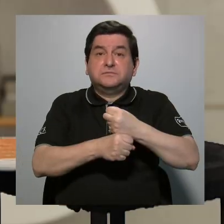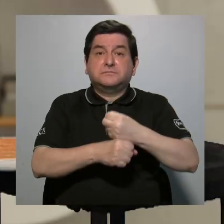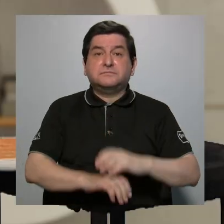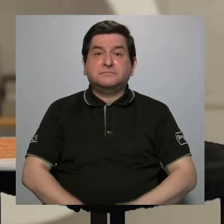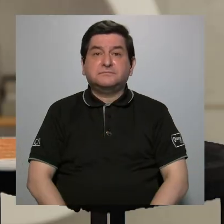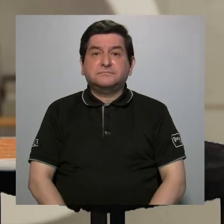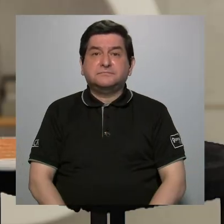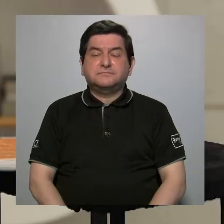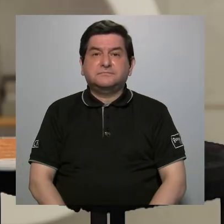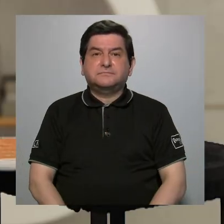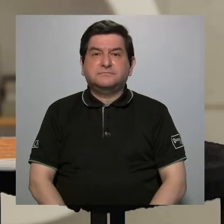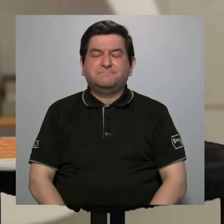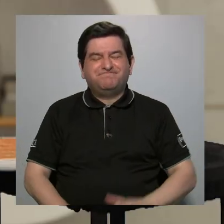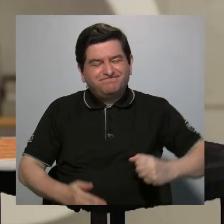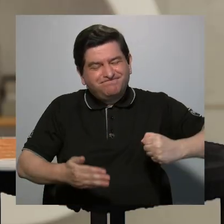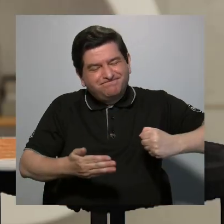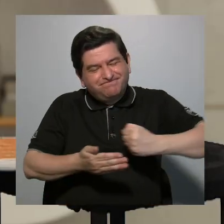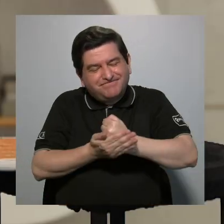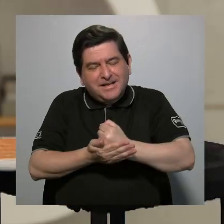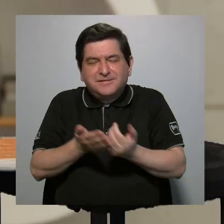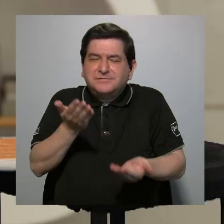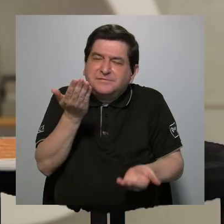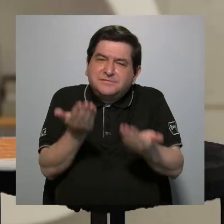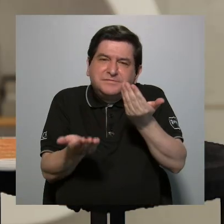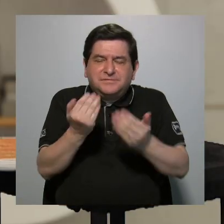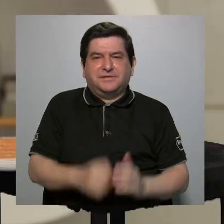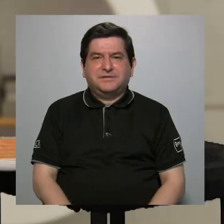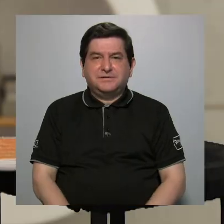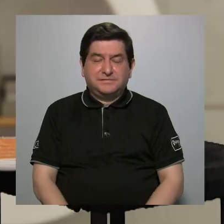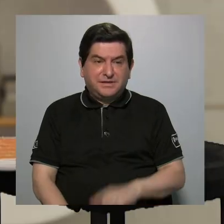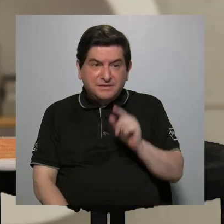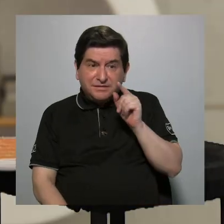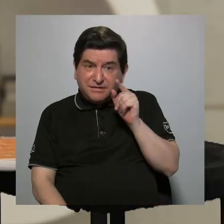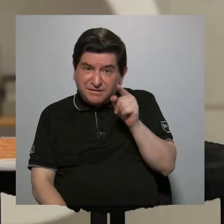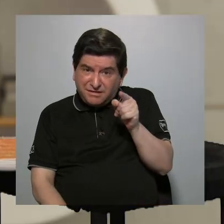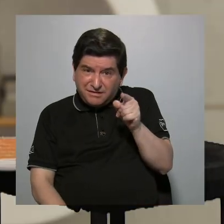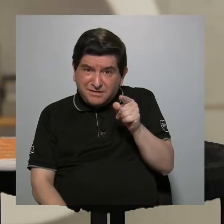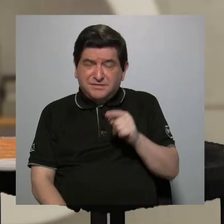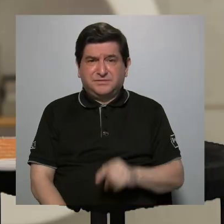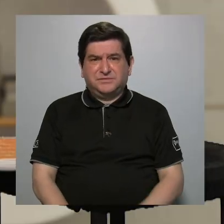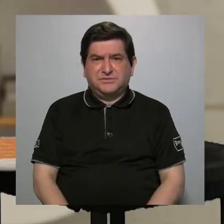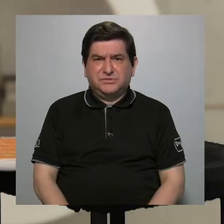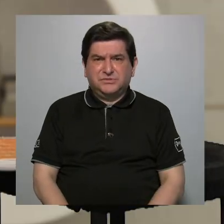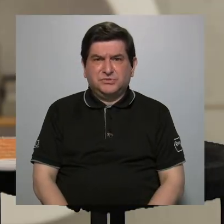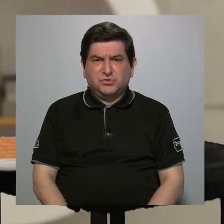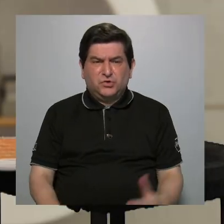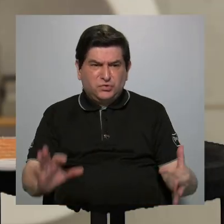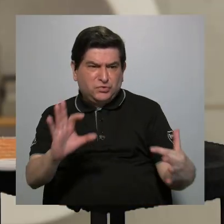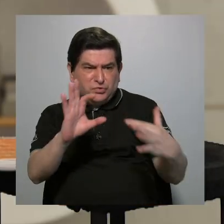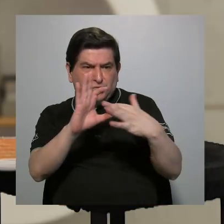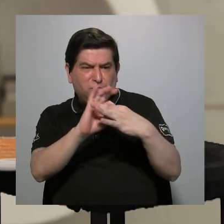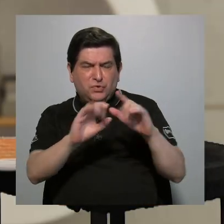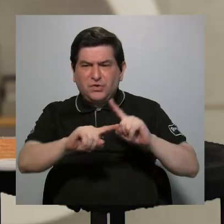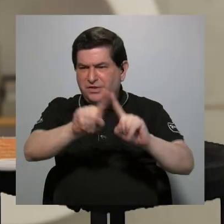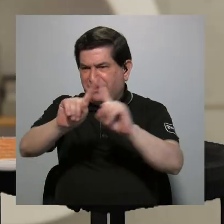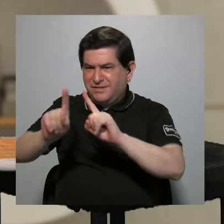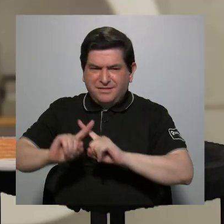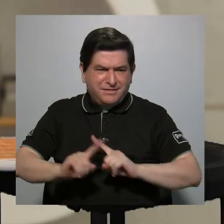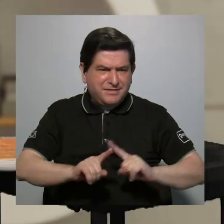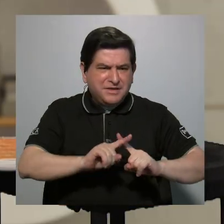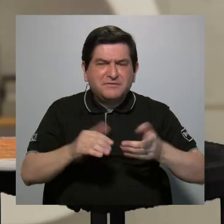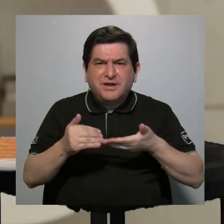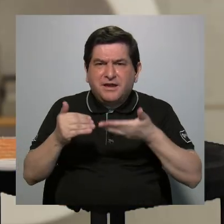Ha sido una lástima, digamos, en cuanto a que eso estaba articulado todos los